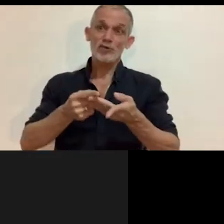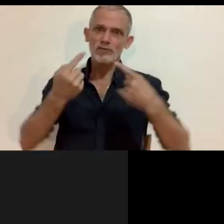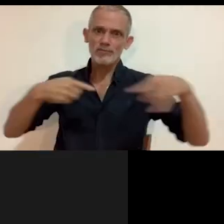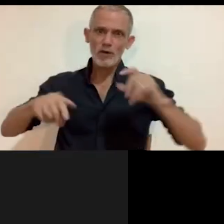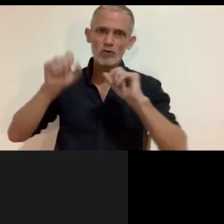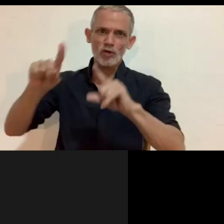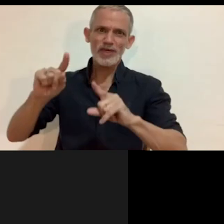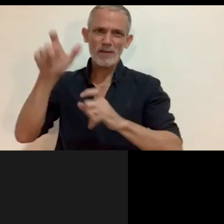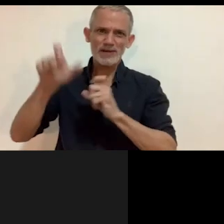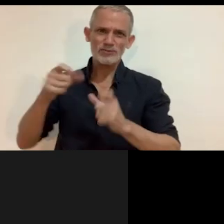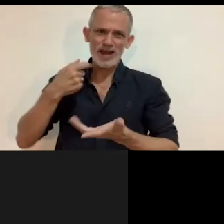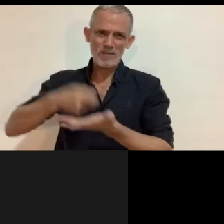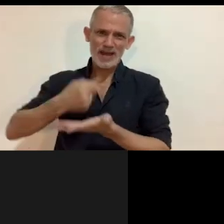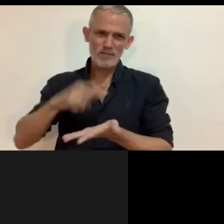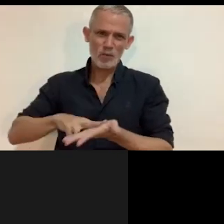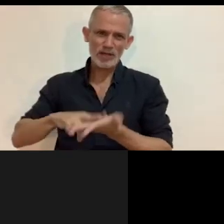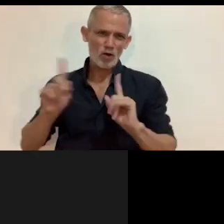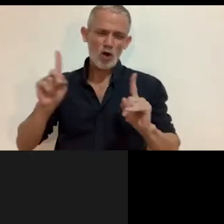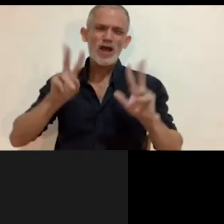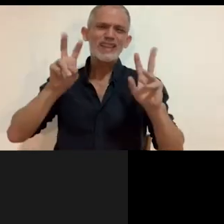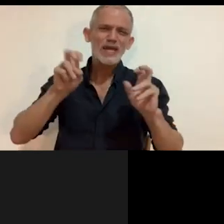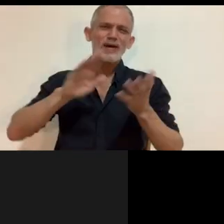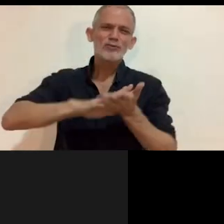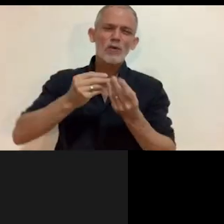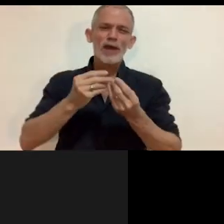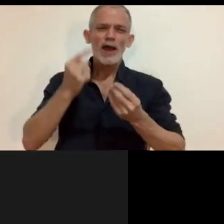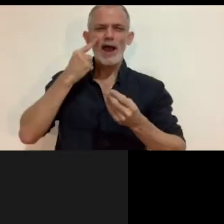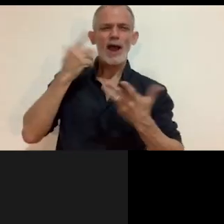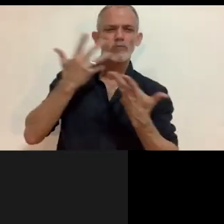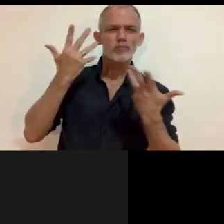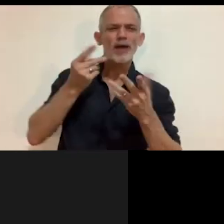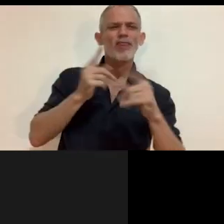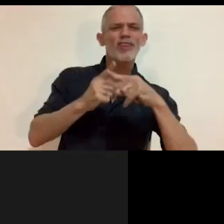este tema de la determinación de la deuda.